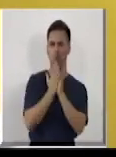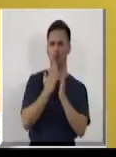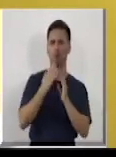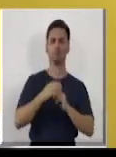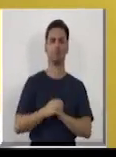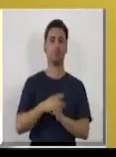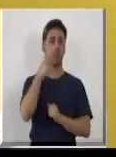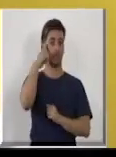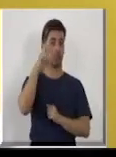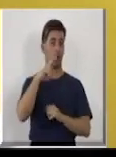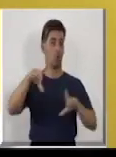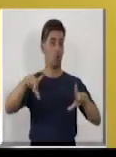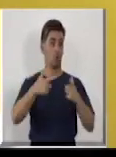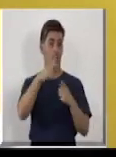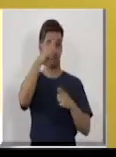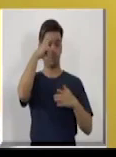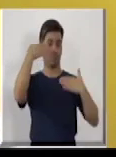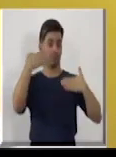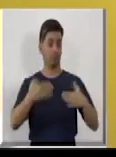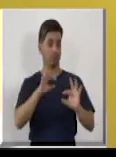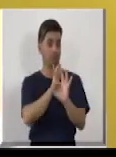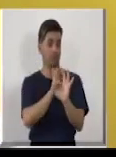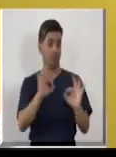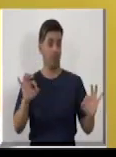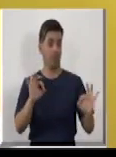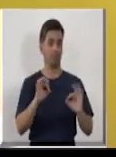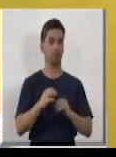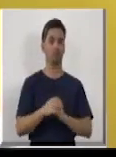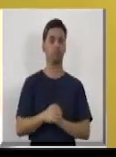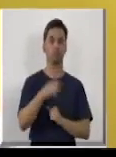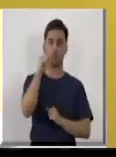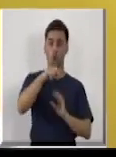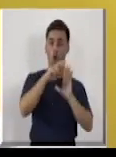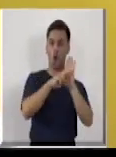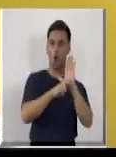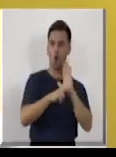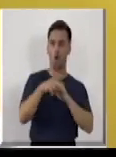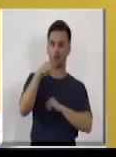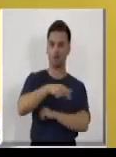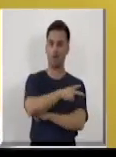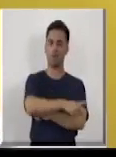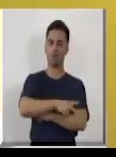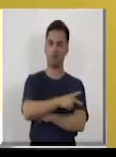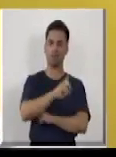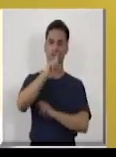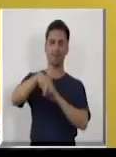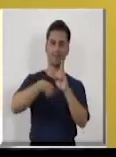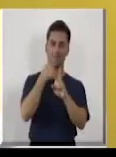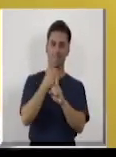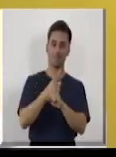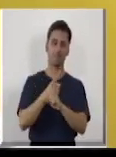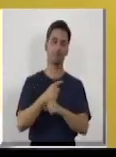Recuerde cumplir con las medidas higiénicas sanitarias que hoy están dictando en nuestro país. Hasta el próximo encuentro.